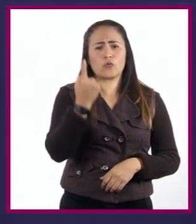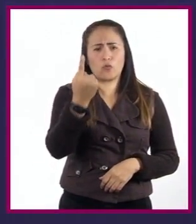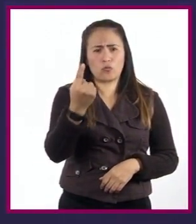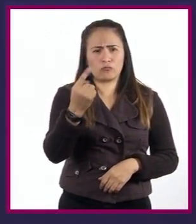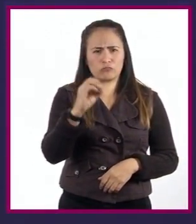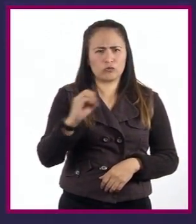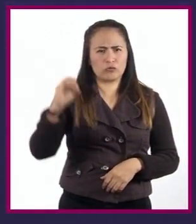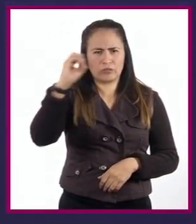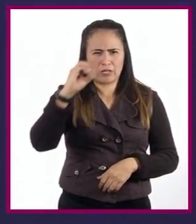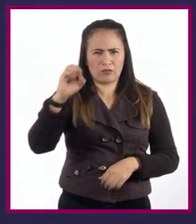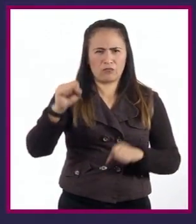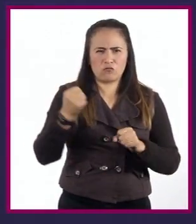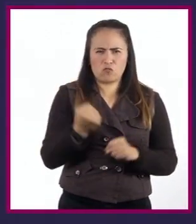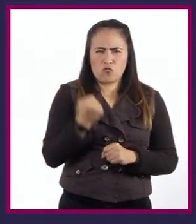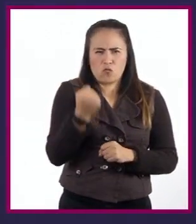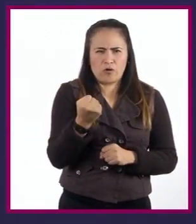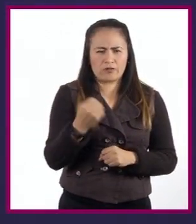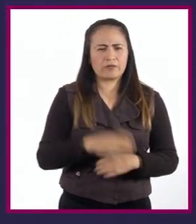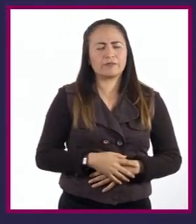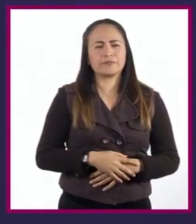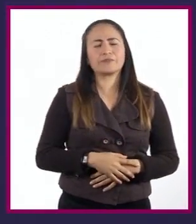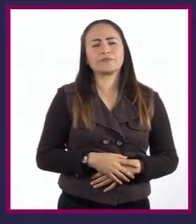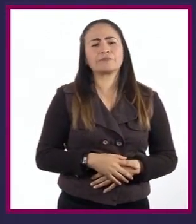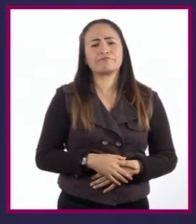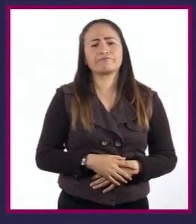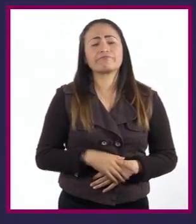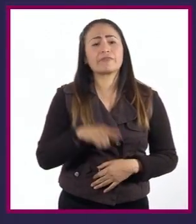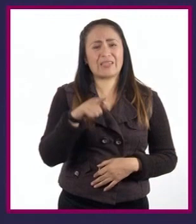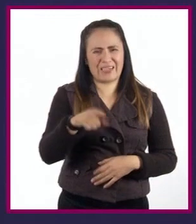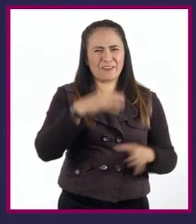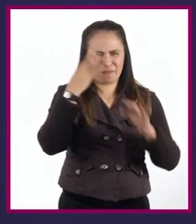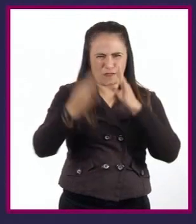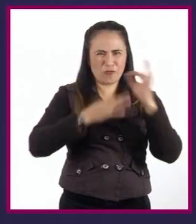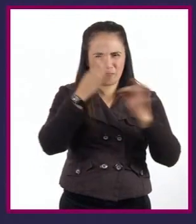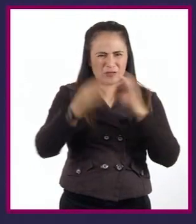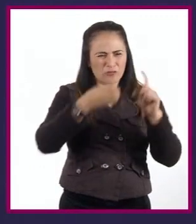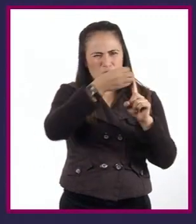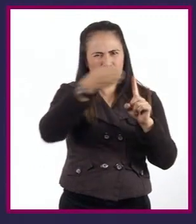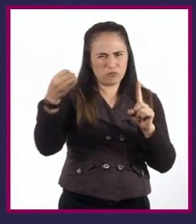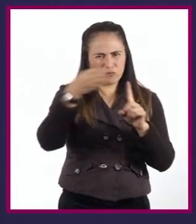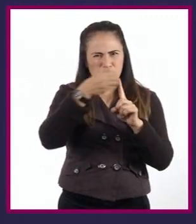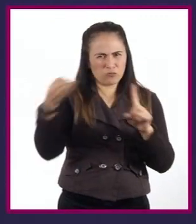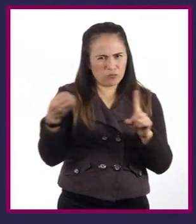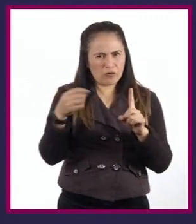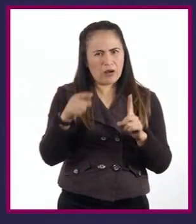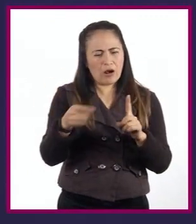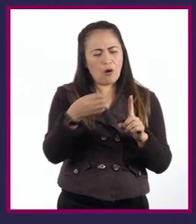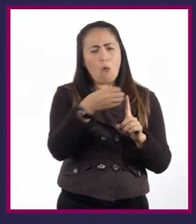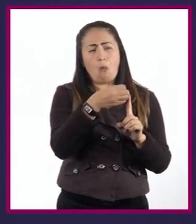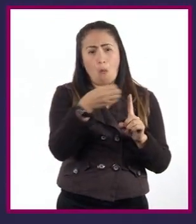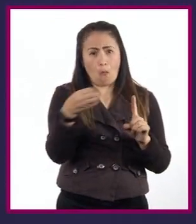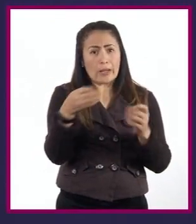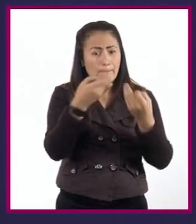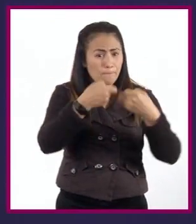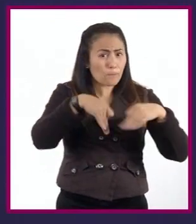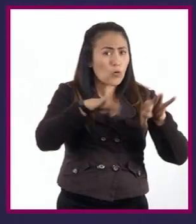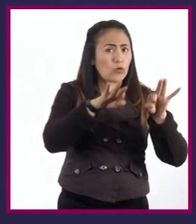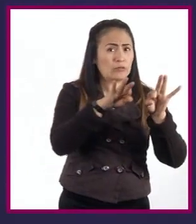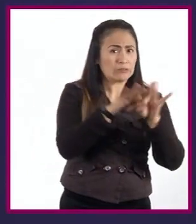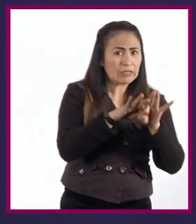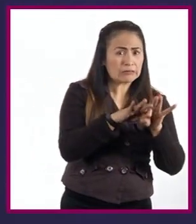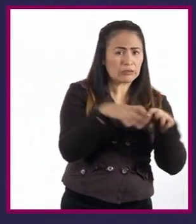grados. Puesto que en la nota informativa los hechos están presentados en orden de importancia y